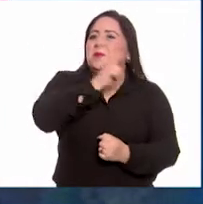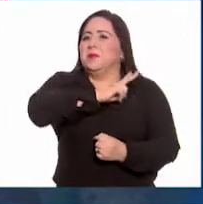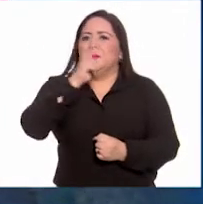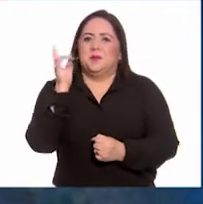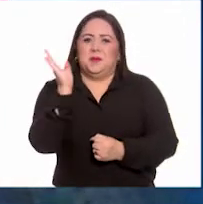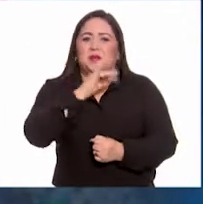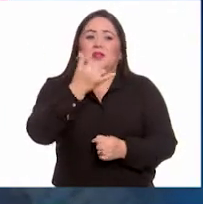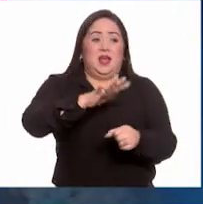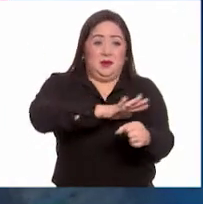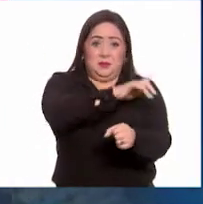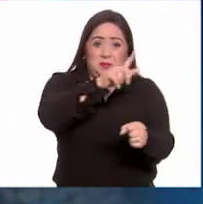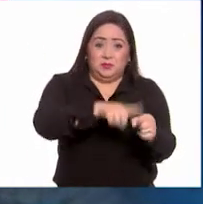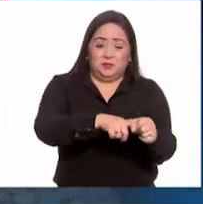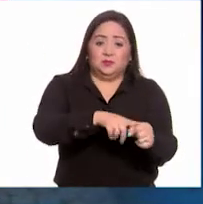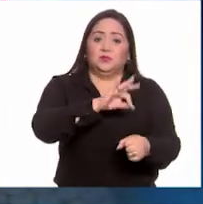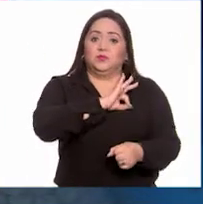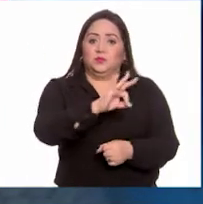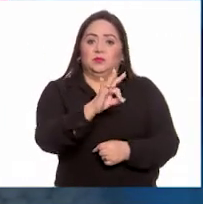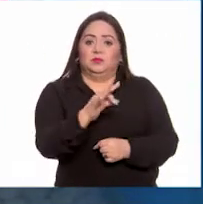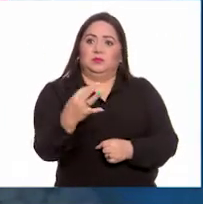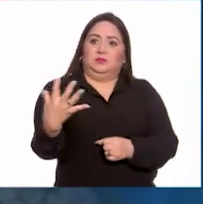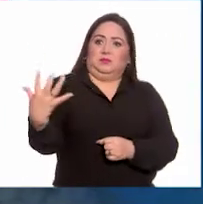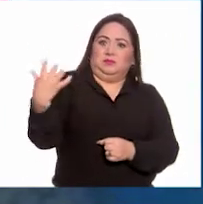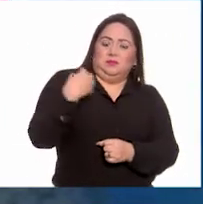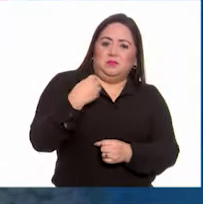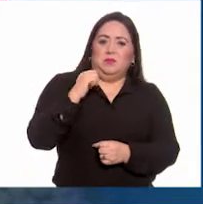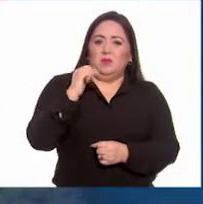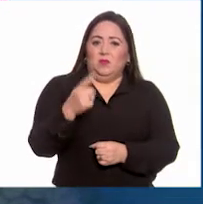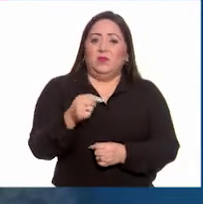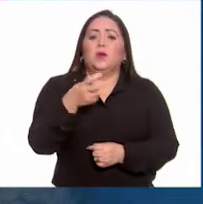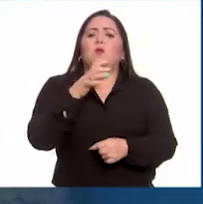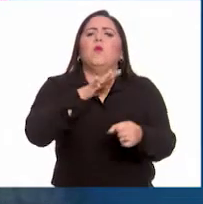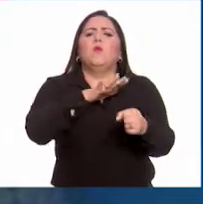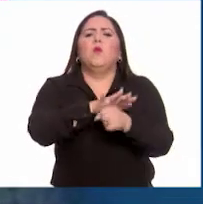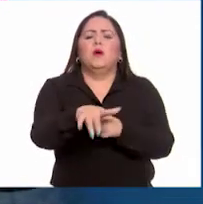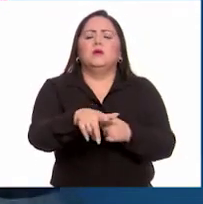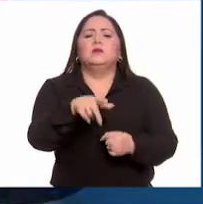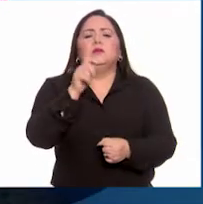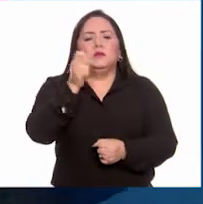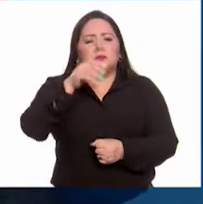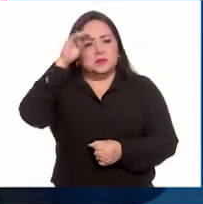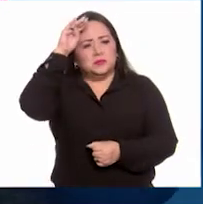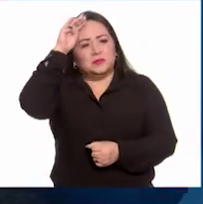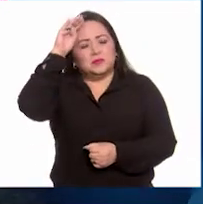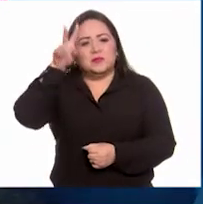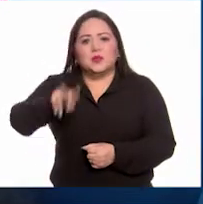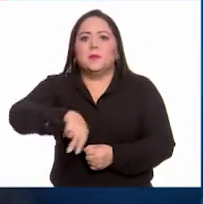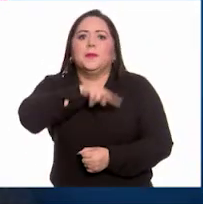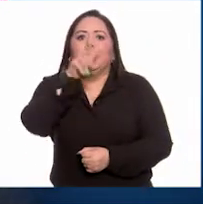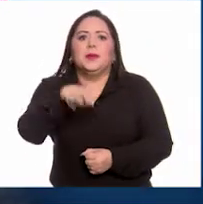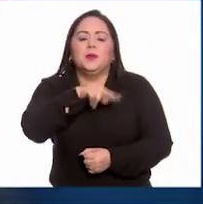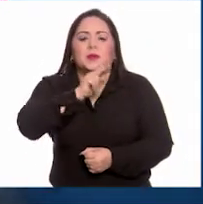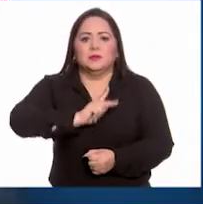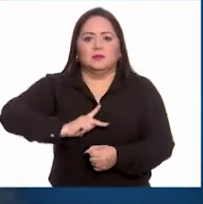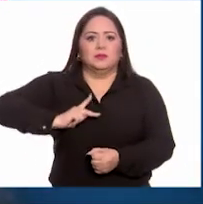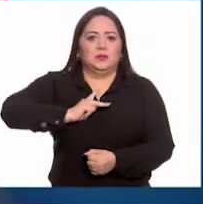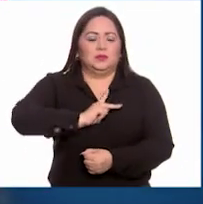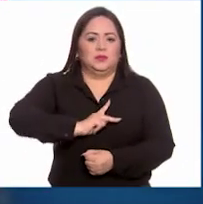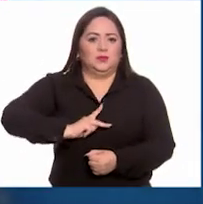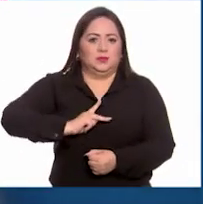de aquellos animales que nos puedan hacer daño. Entre estos se contemplan a las víboras venenosas.